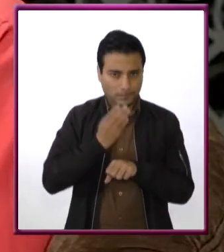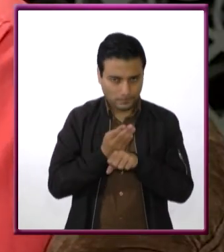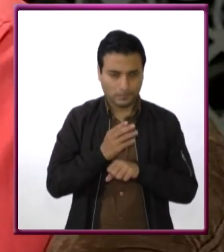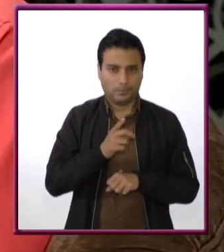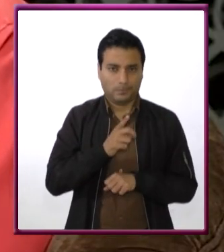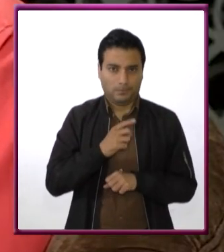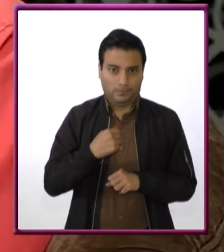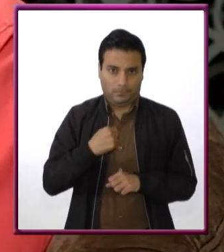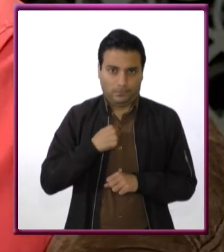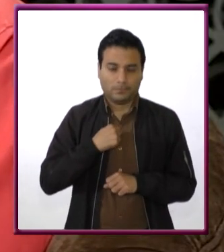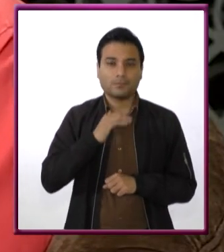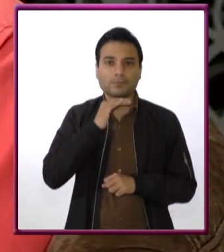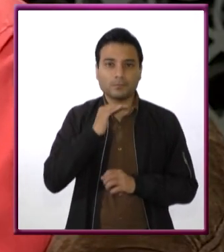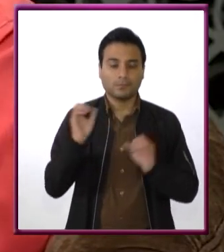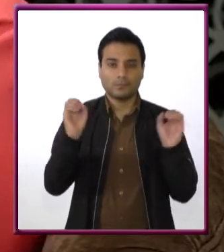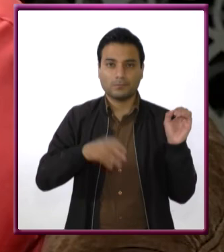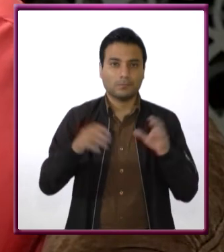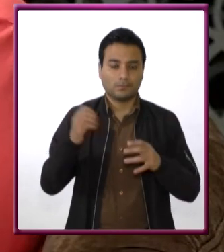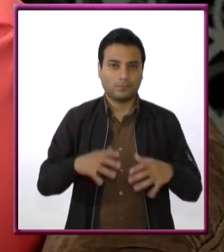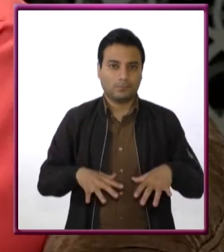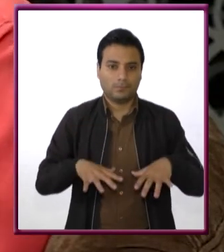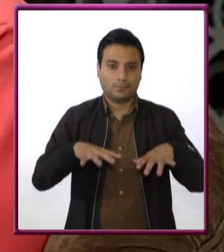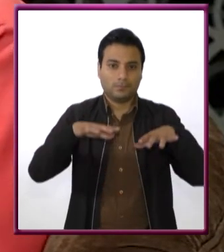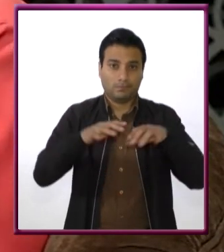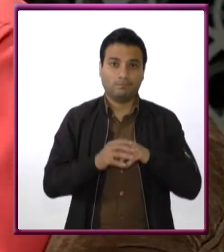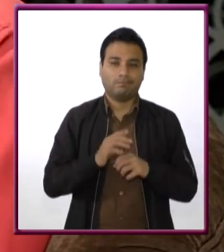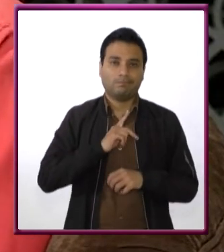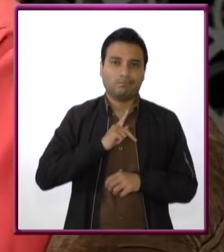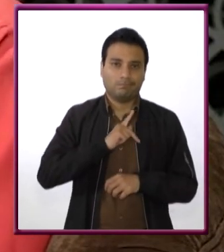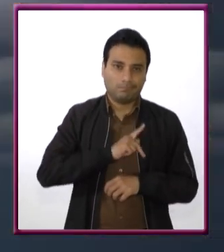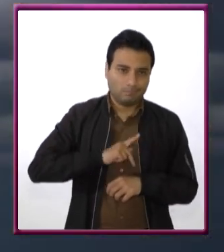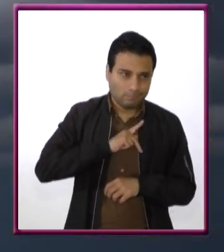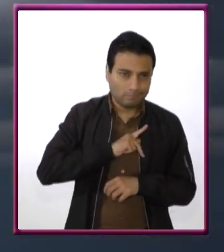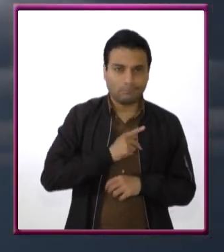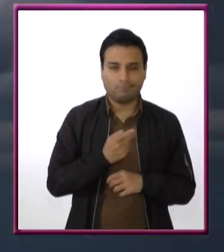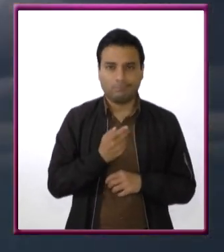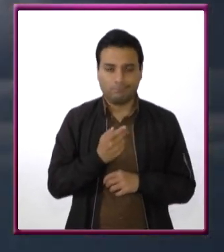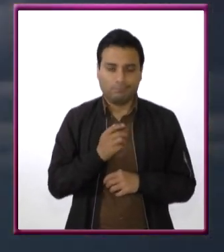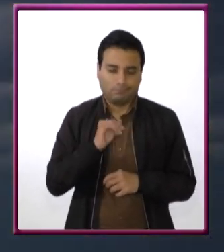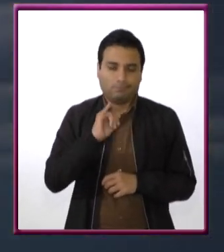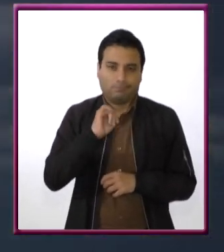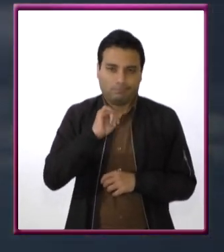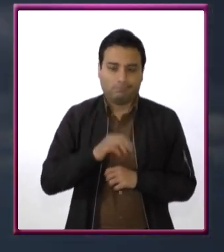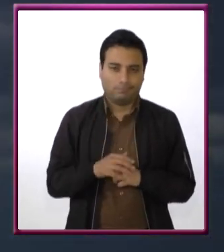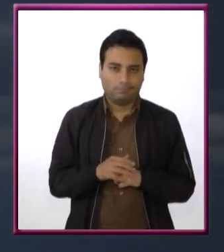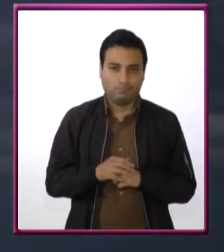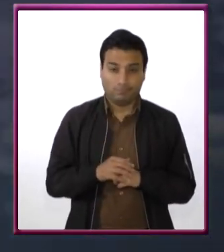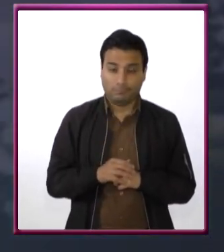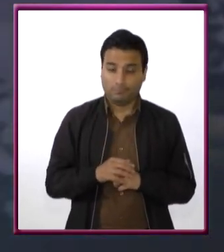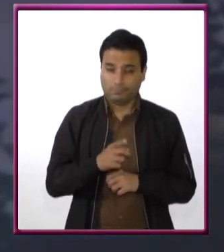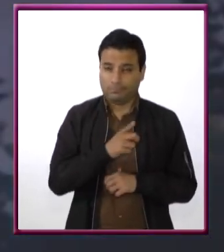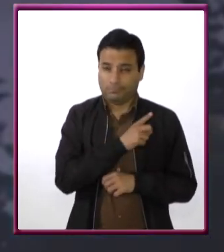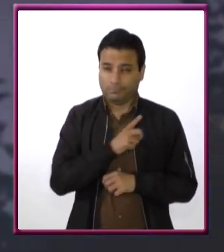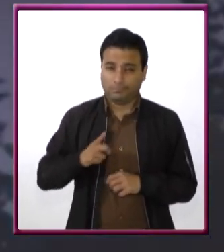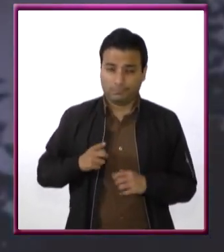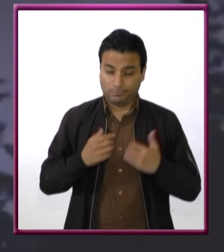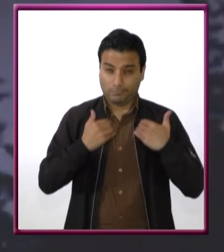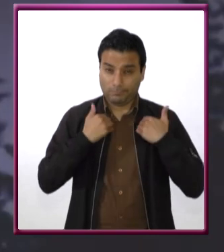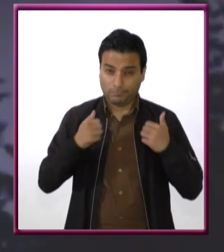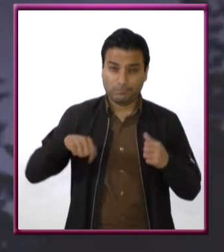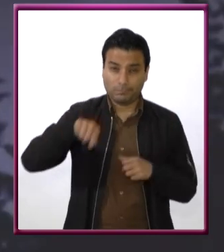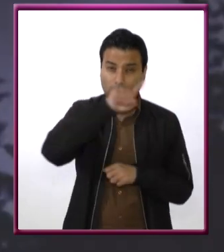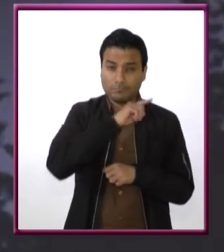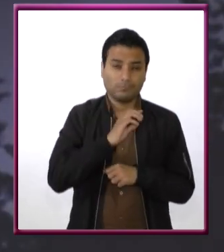estas grandes cantidades de residuos, muchos de ellos tóxicos, no todos, porque debemos de entender que nuestros hábitos